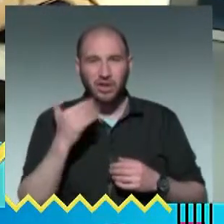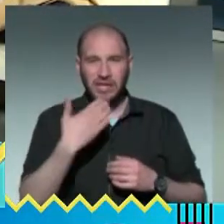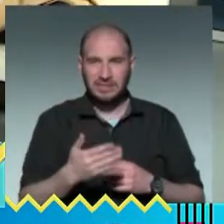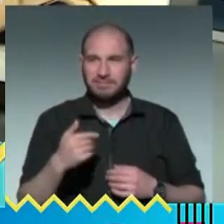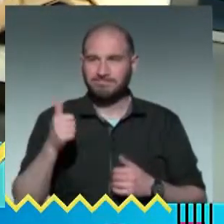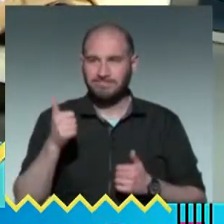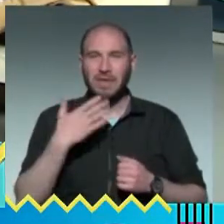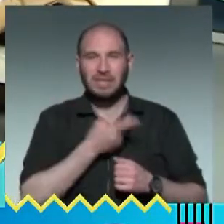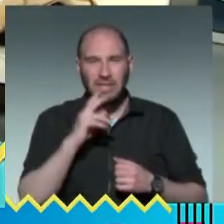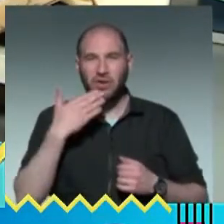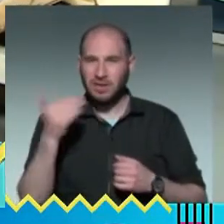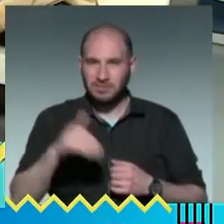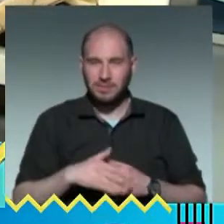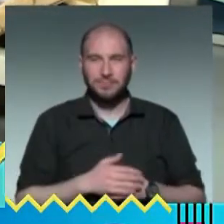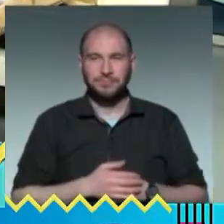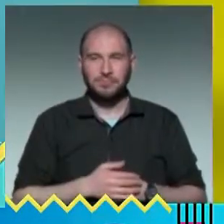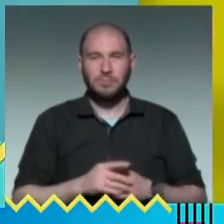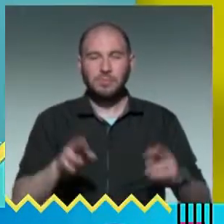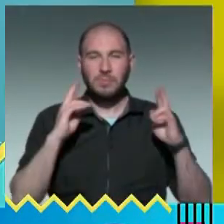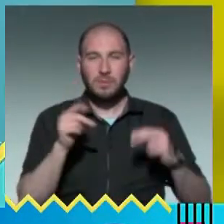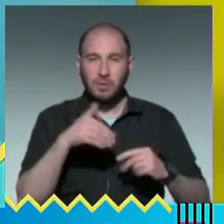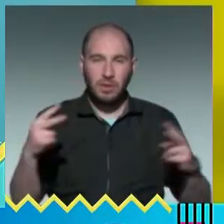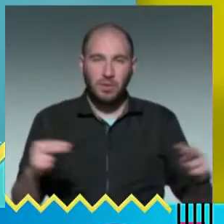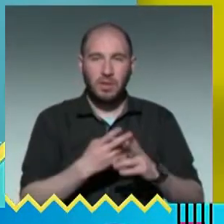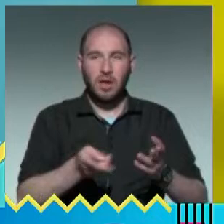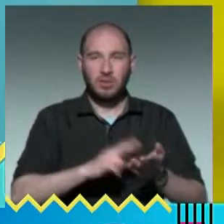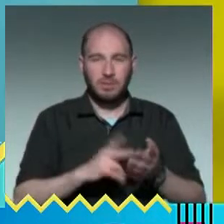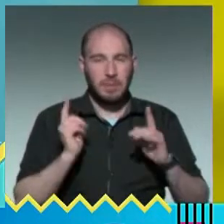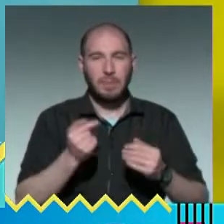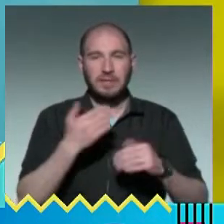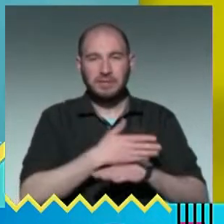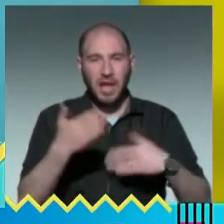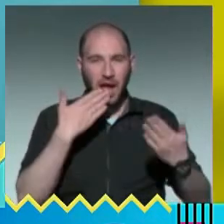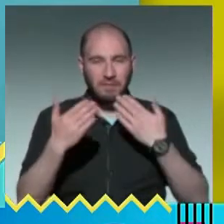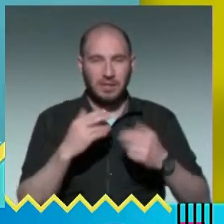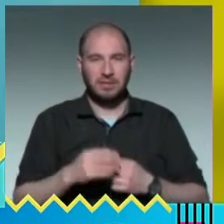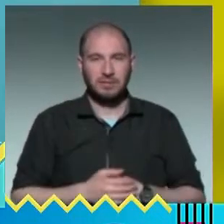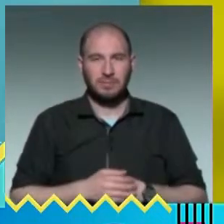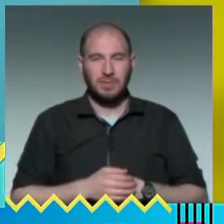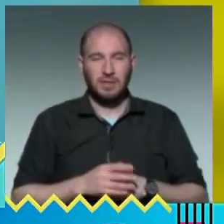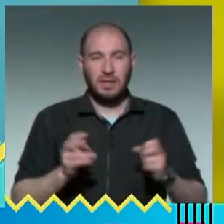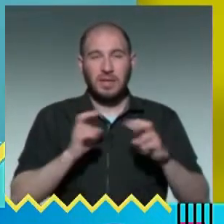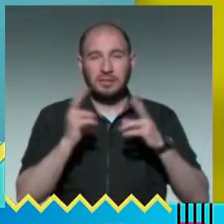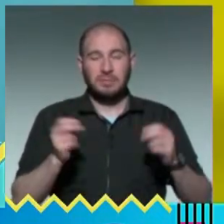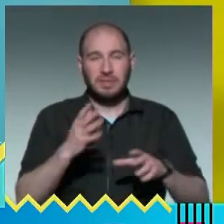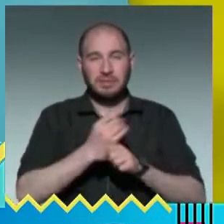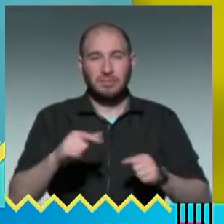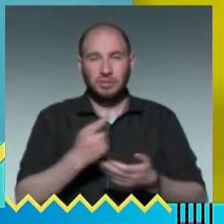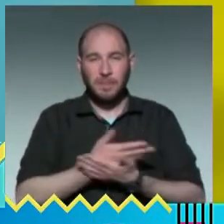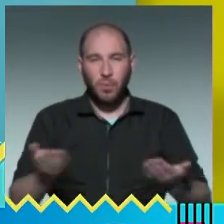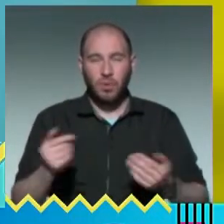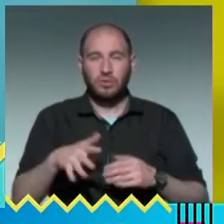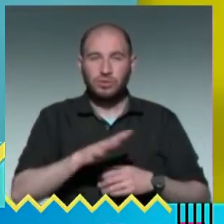Bueno, un gusto, Francisco, Bueno, muchas gracias por gracias. haber estado acá y bueno, ojalá podamos volver a encontrarnos, como lo hemos dicho, para seguir hablando de lo que tiene que ver justamente con el transporte